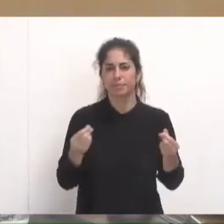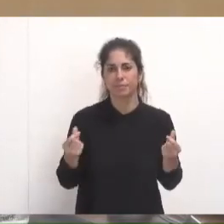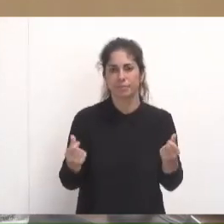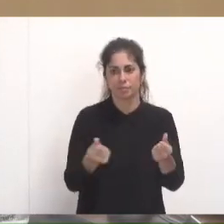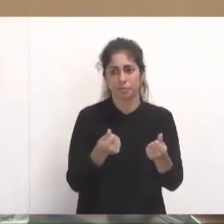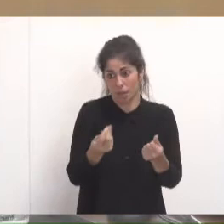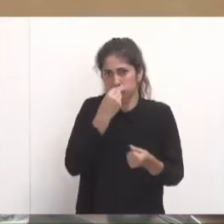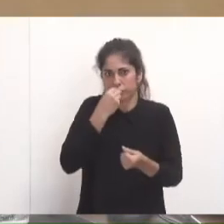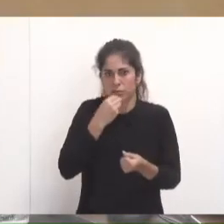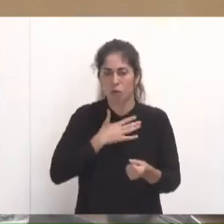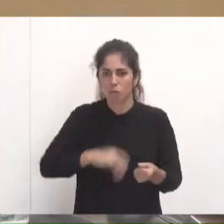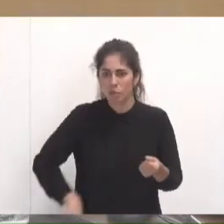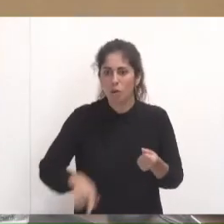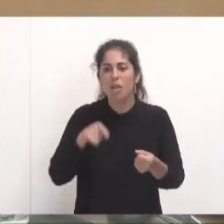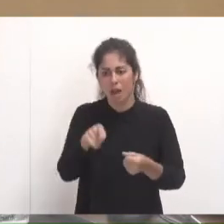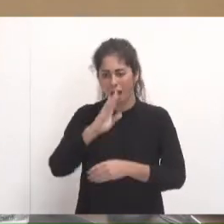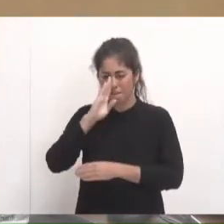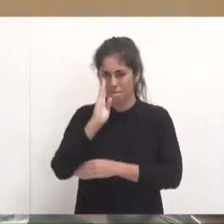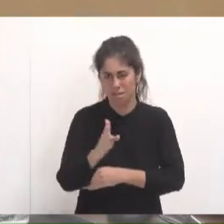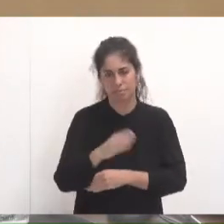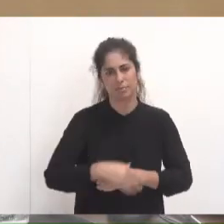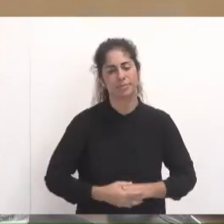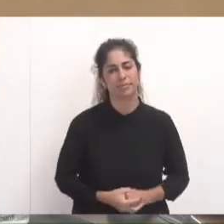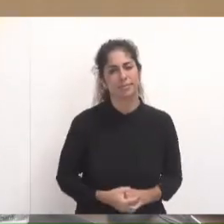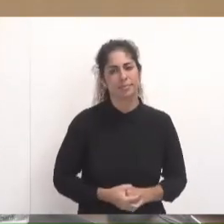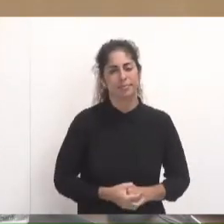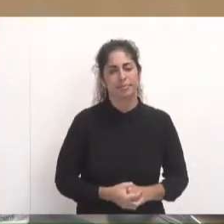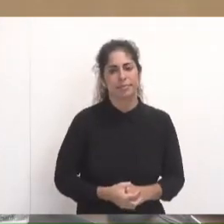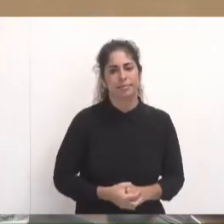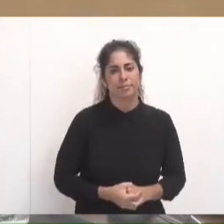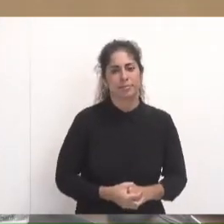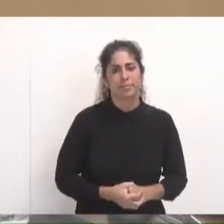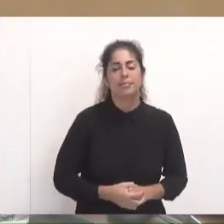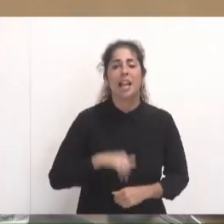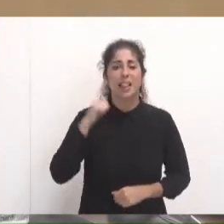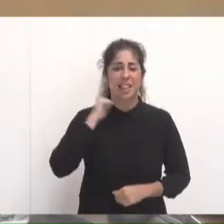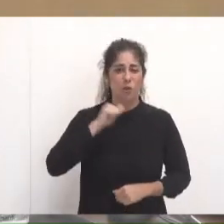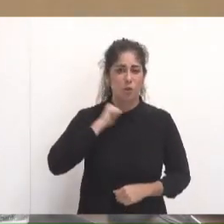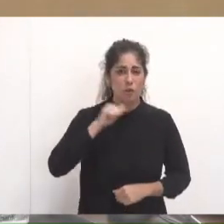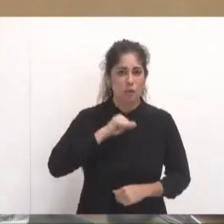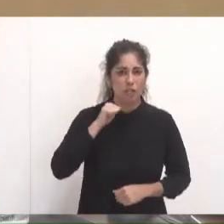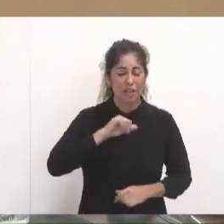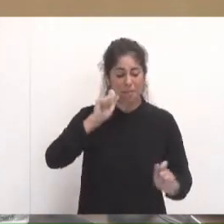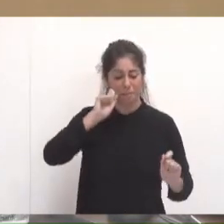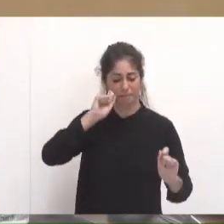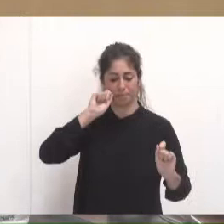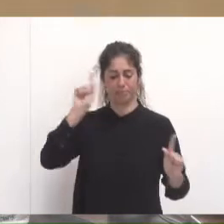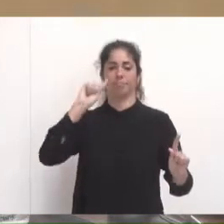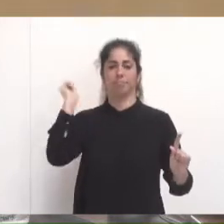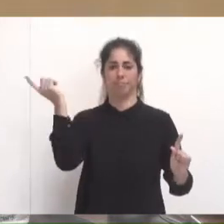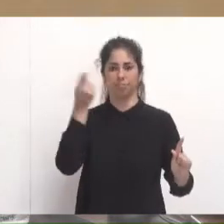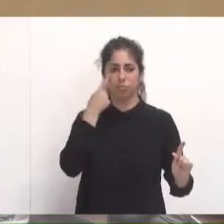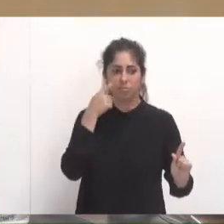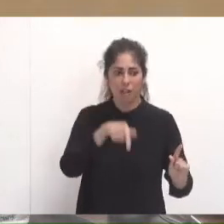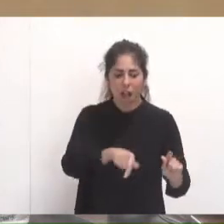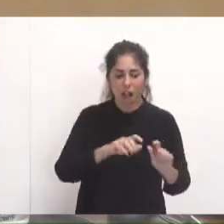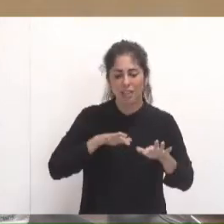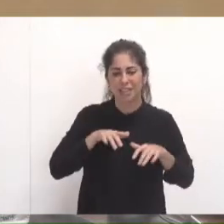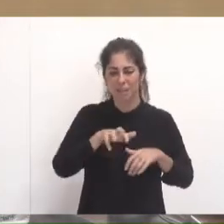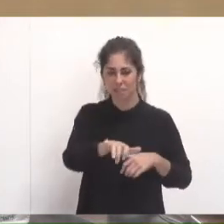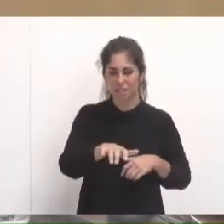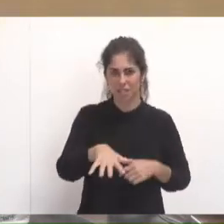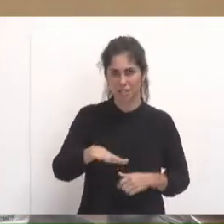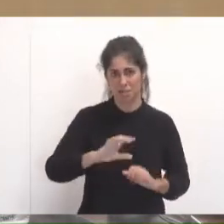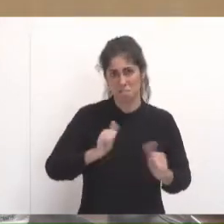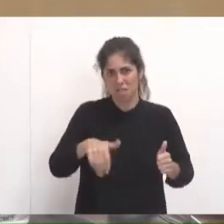que puedan devorar. El foco detectado en Tacoronte, para tener la materialización que tiene en la actualidad,